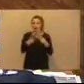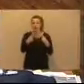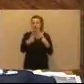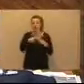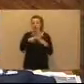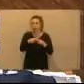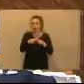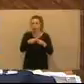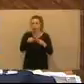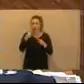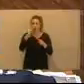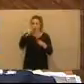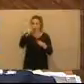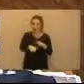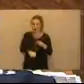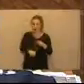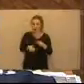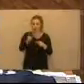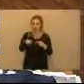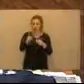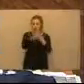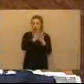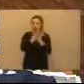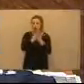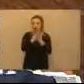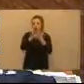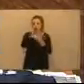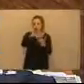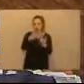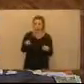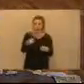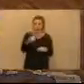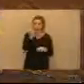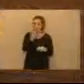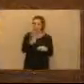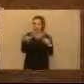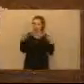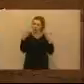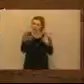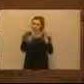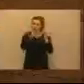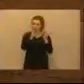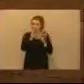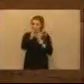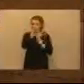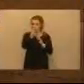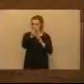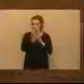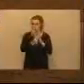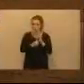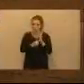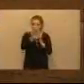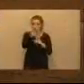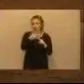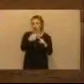su introducción en los estudios de conservatorio, y me gustaría focalizar la cuestión en 3 puntos y un elemento